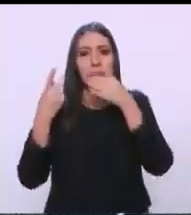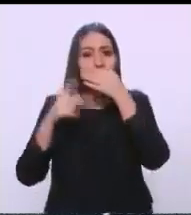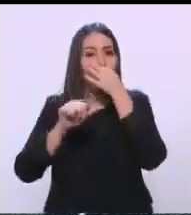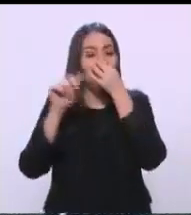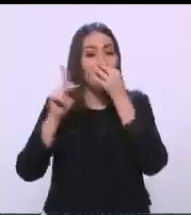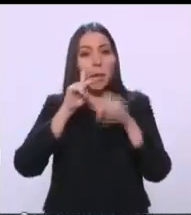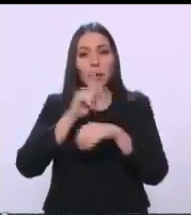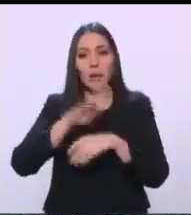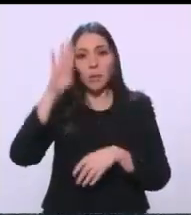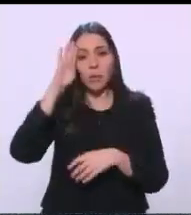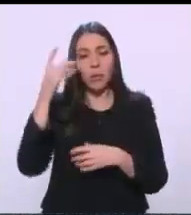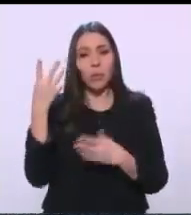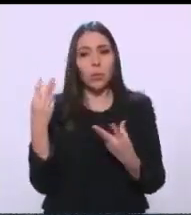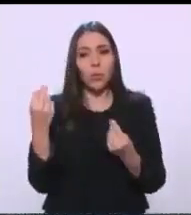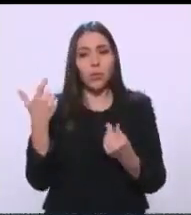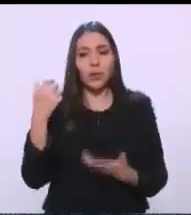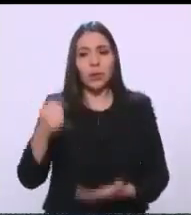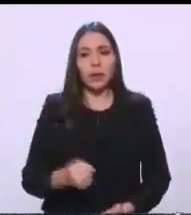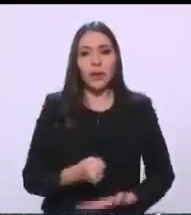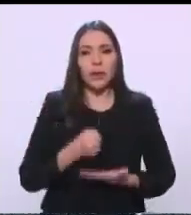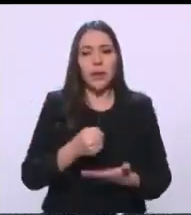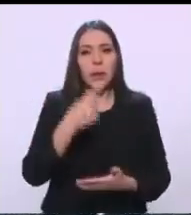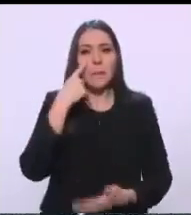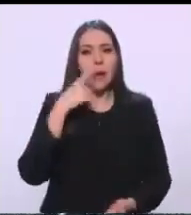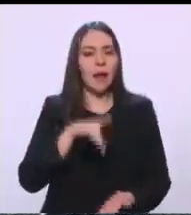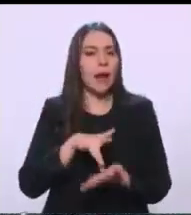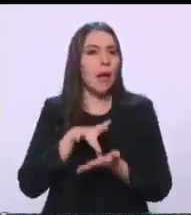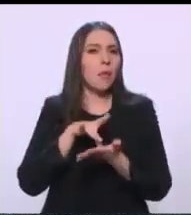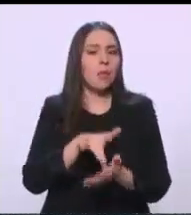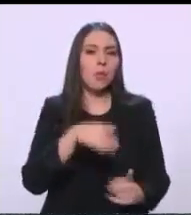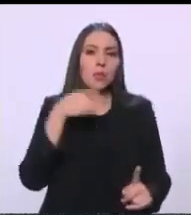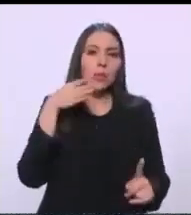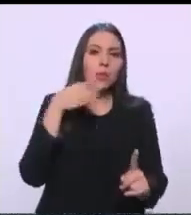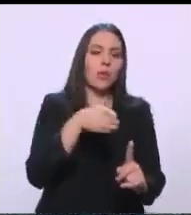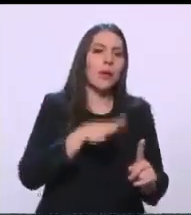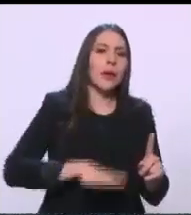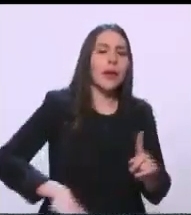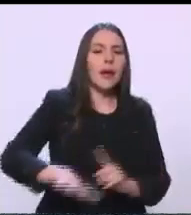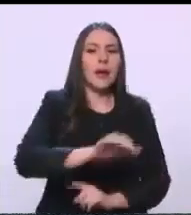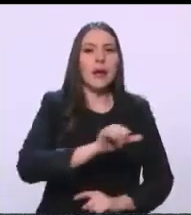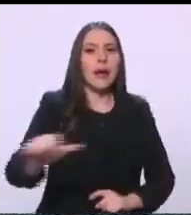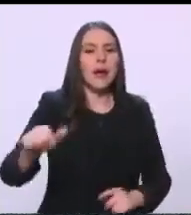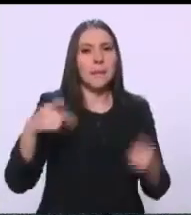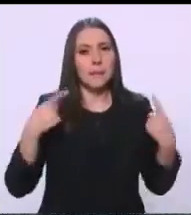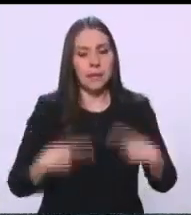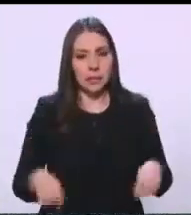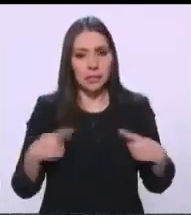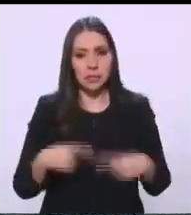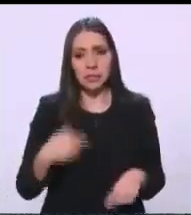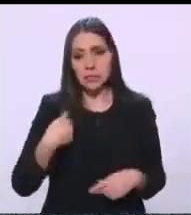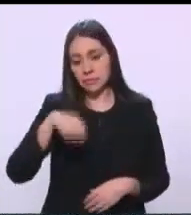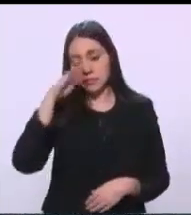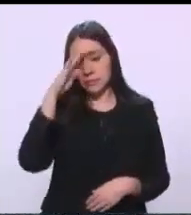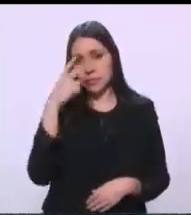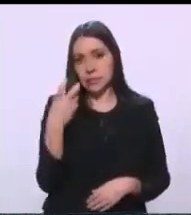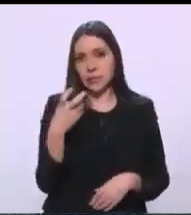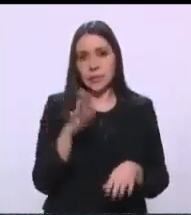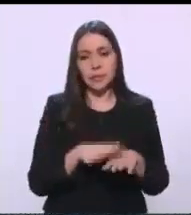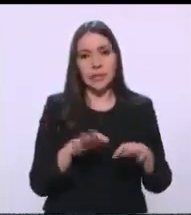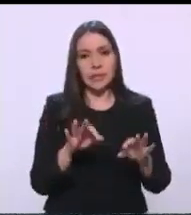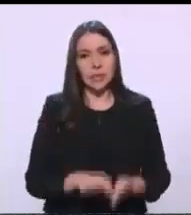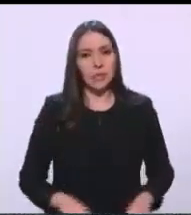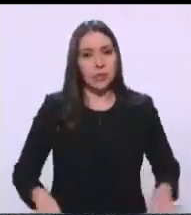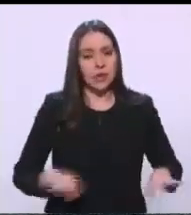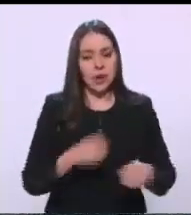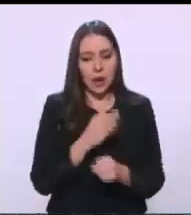ha invertido tanto, al menos en América Latina, en apoyos directos en la sociedad. Y creo que eso es de las cosas más fundamentales